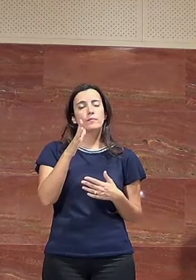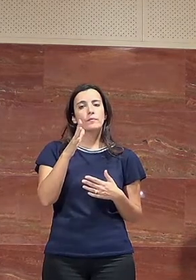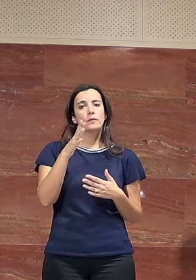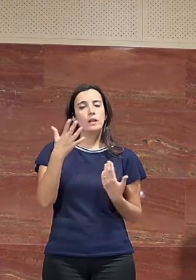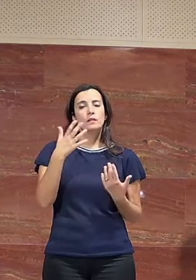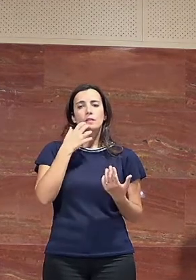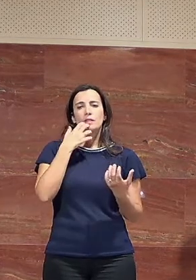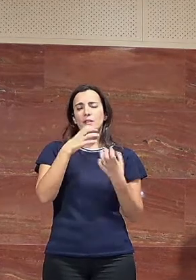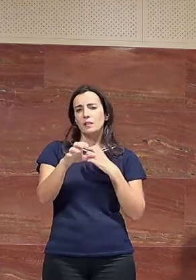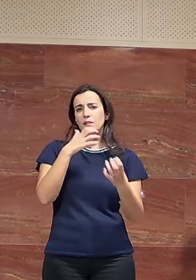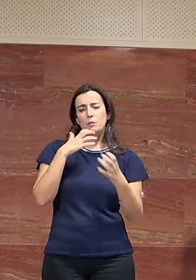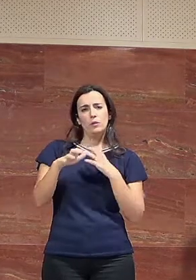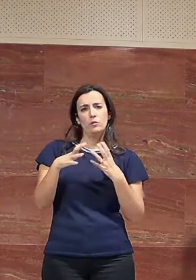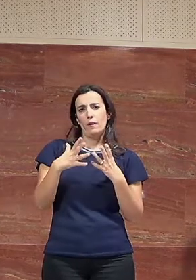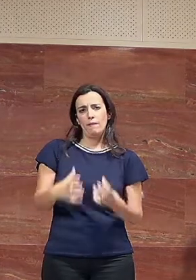de reclamaciones